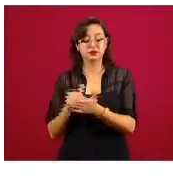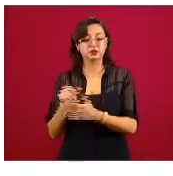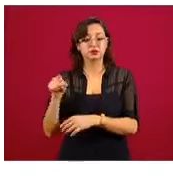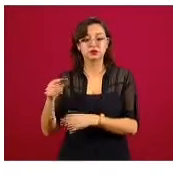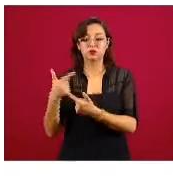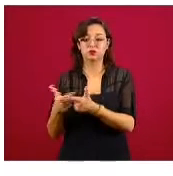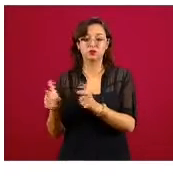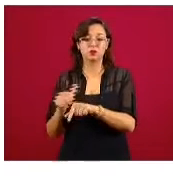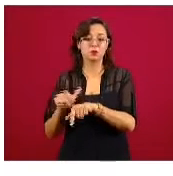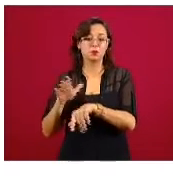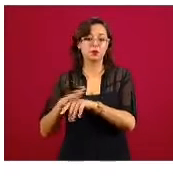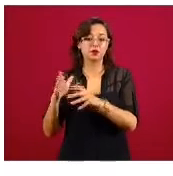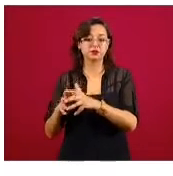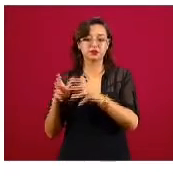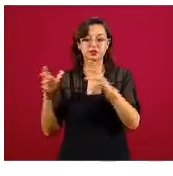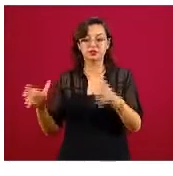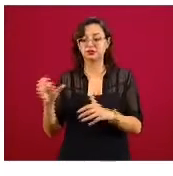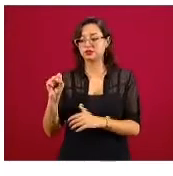son